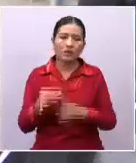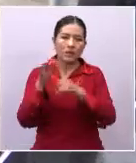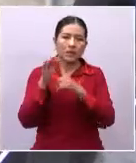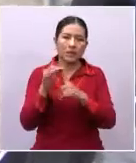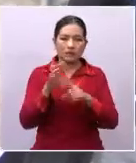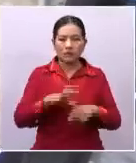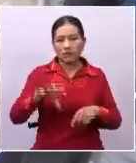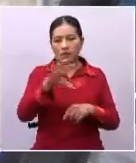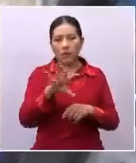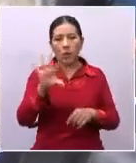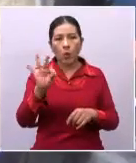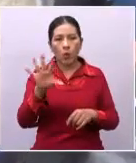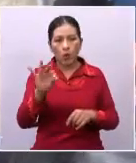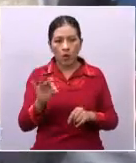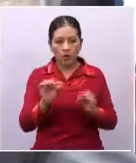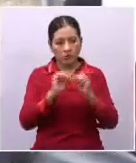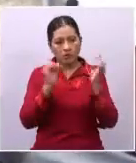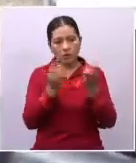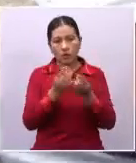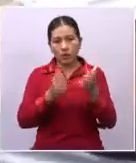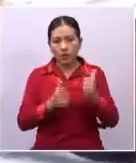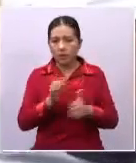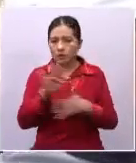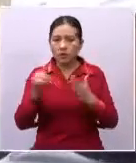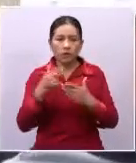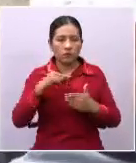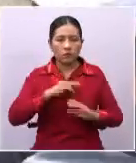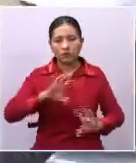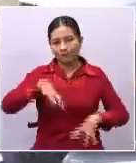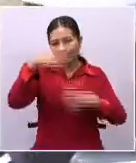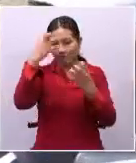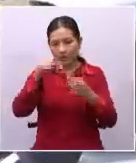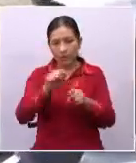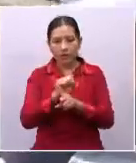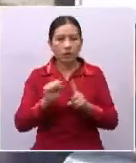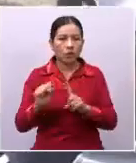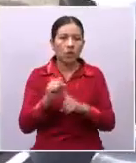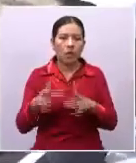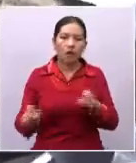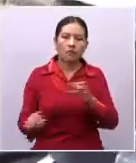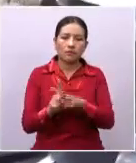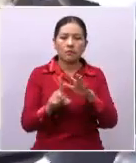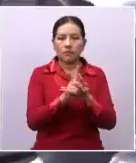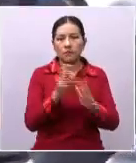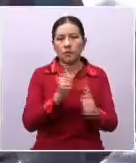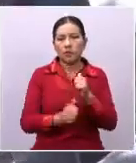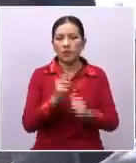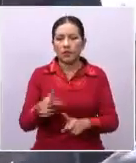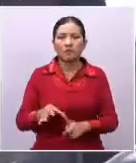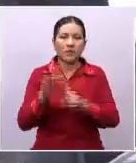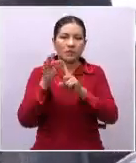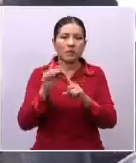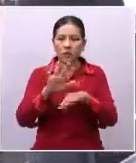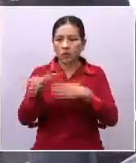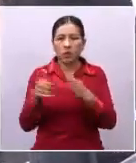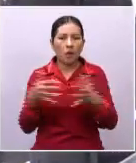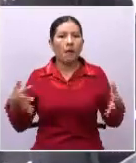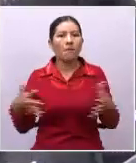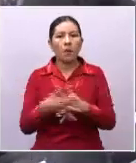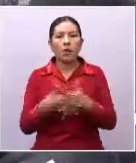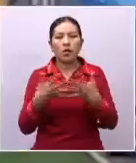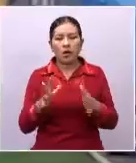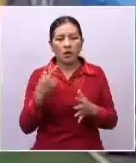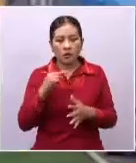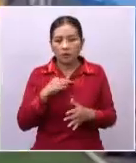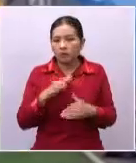de la cuenca lechera, muy molestos por estas situaciones que se han venido dando, principalmente en estos bloqueos que no tenemos absolutamente nada que ver